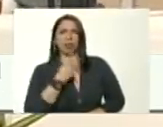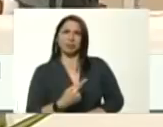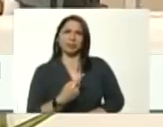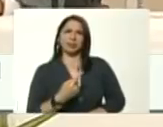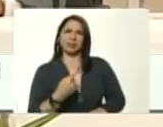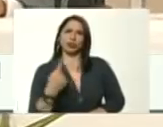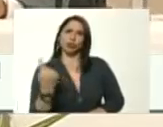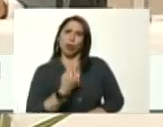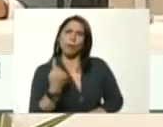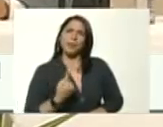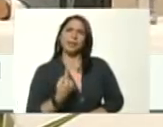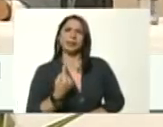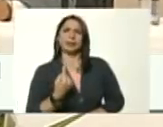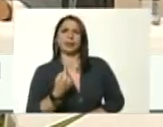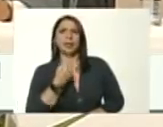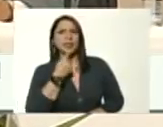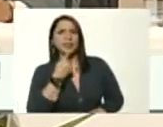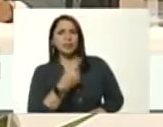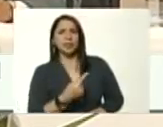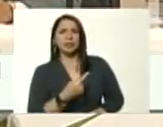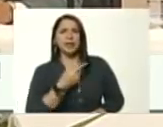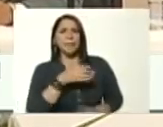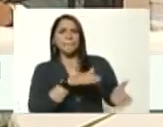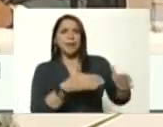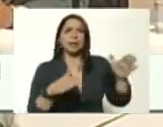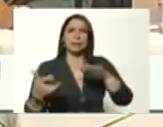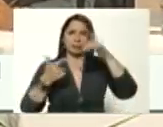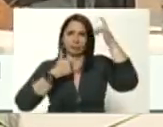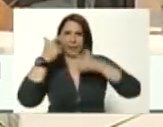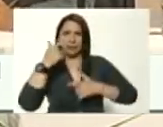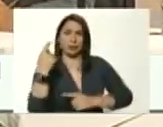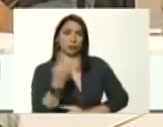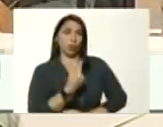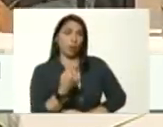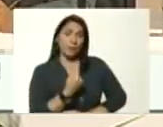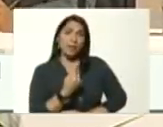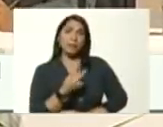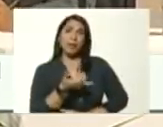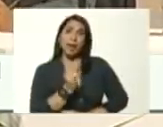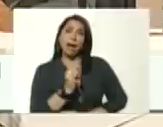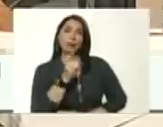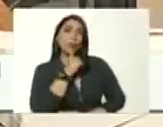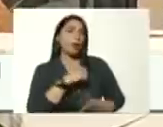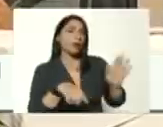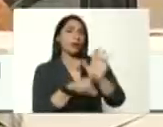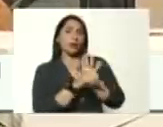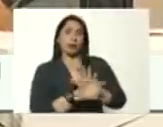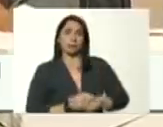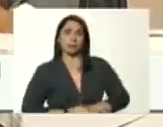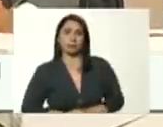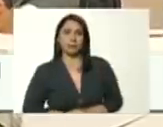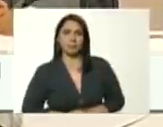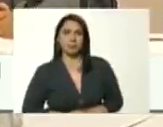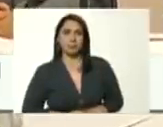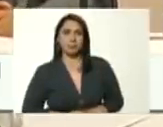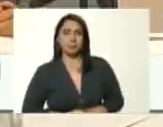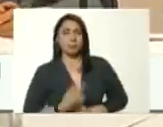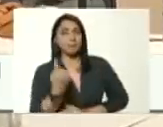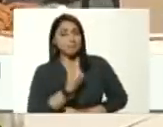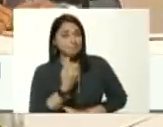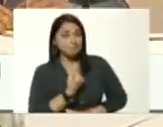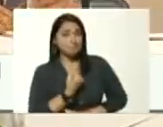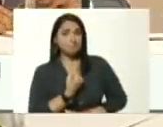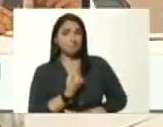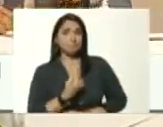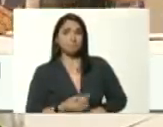afectan a explorar los chavistas no solamente son ilegales no solamente